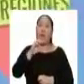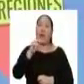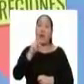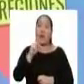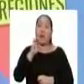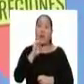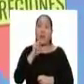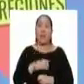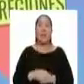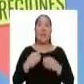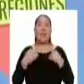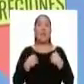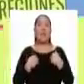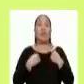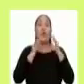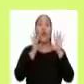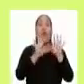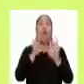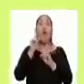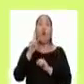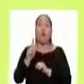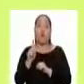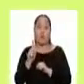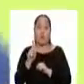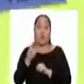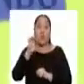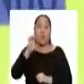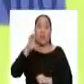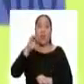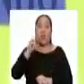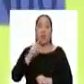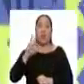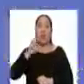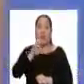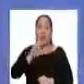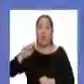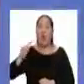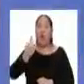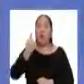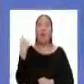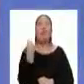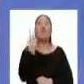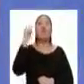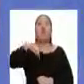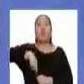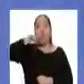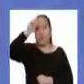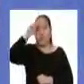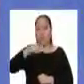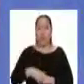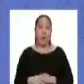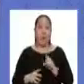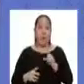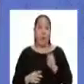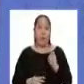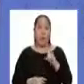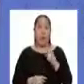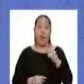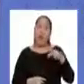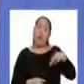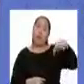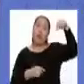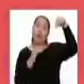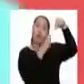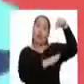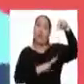de 11 ecorregiones en el Perú, 3 de ellas únicas en el mundo. El primero está en el norte, el bosque seco